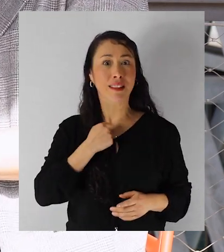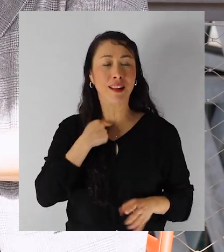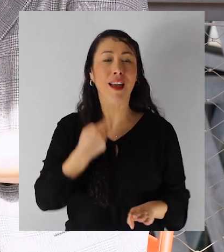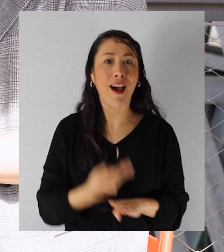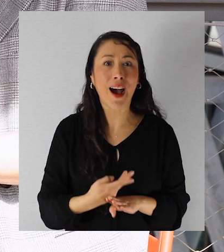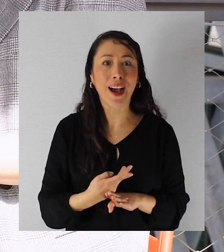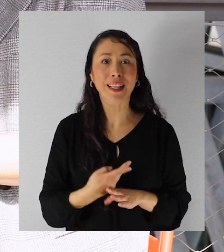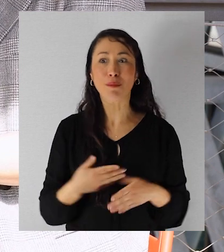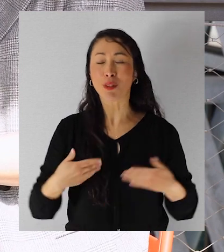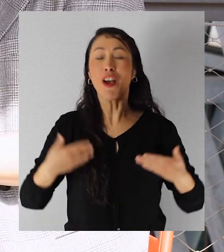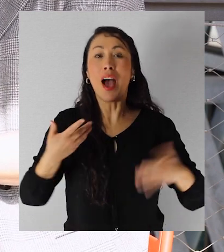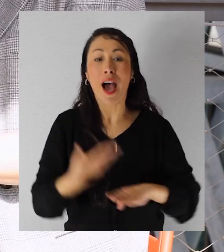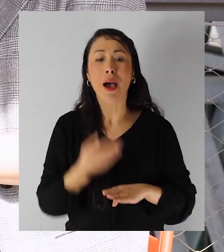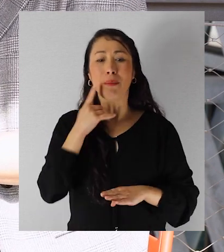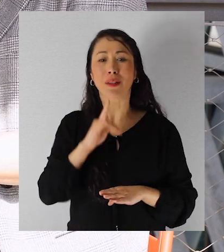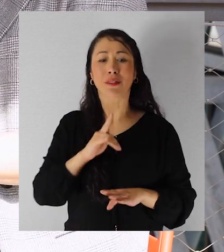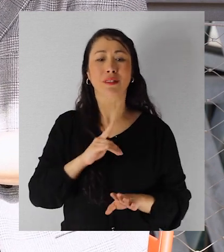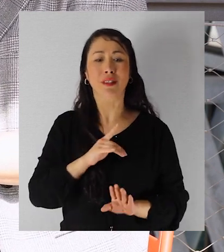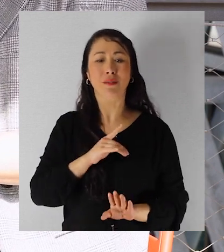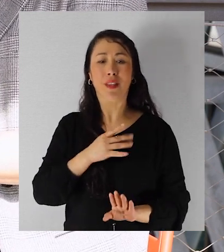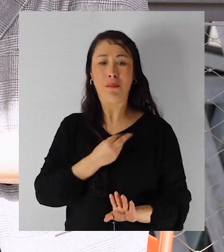la mejor de las intenciones?